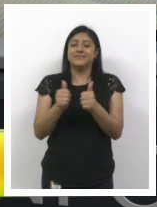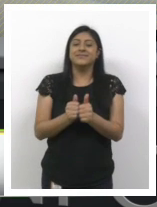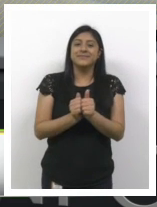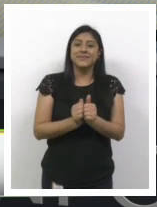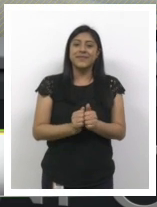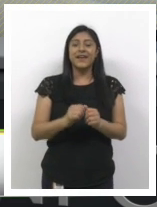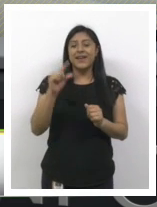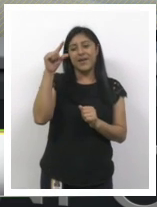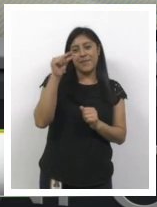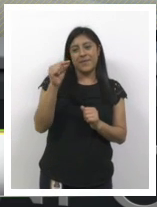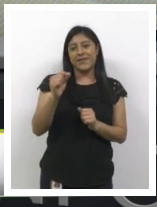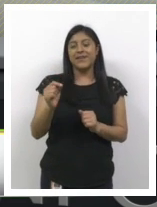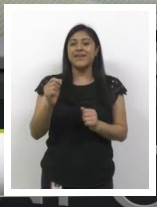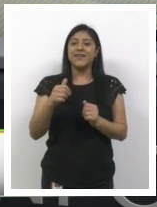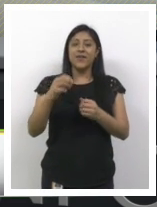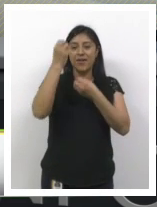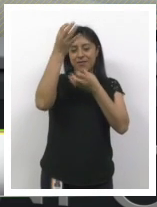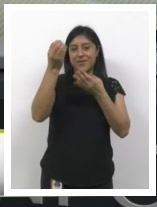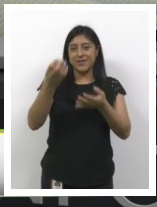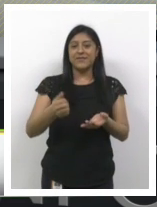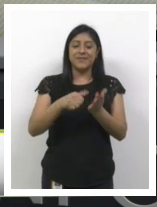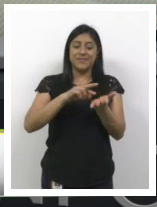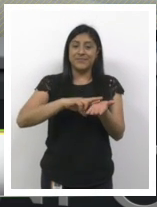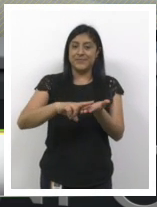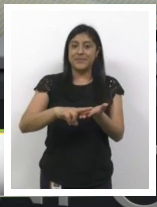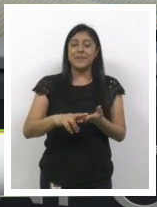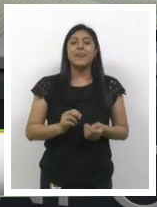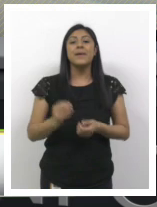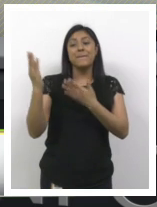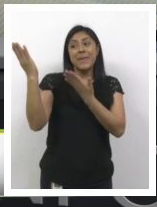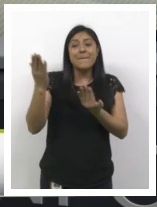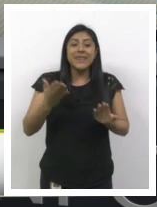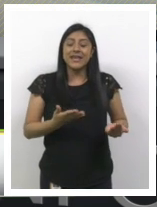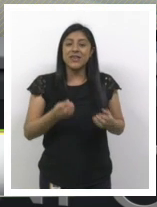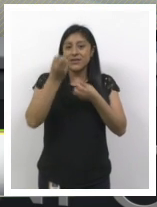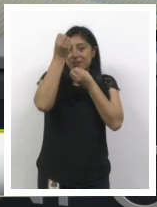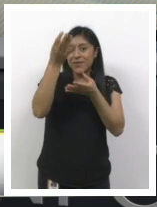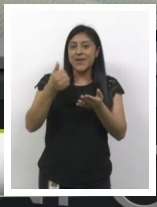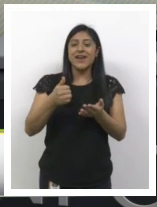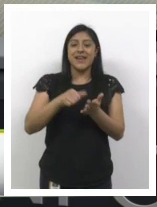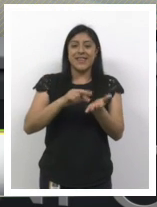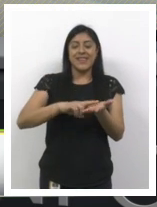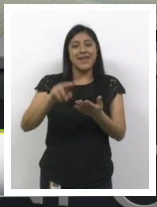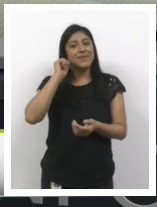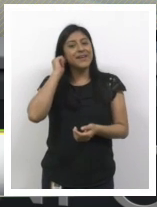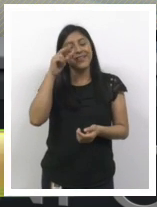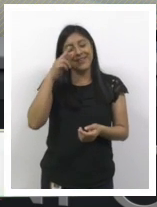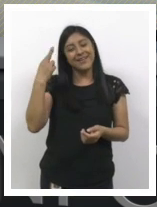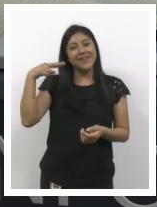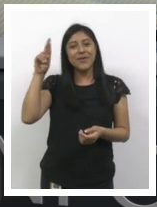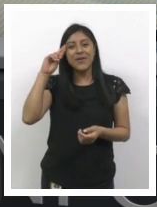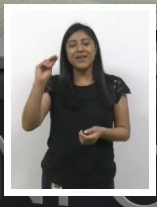Gracias por acompañarnos en este micronoticiero del Registro Nacional de las Personas. Sean bienvenidos a InfoRENAP GT.